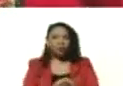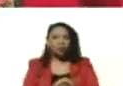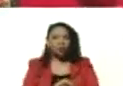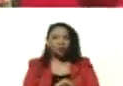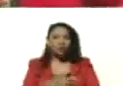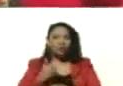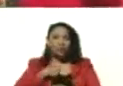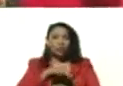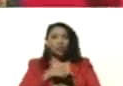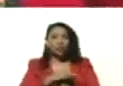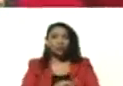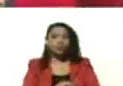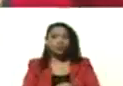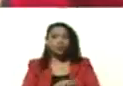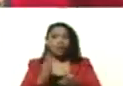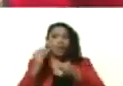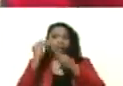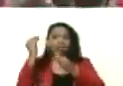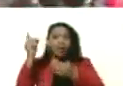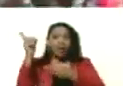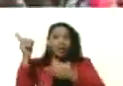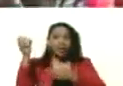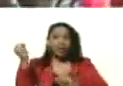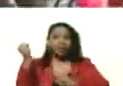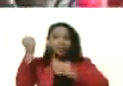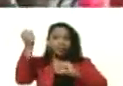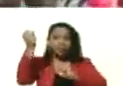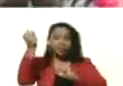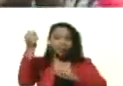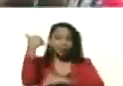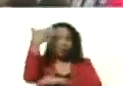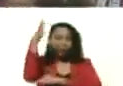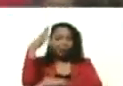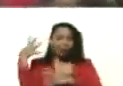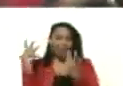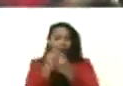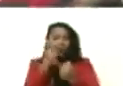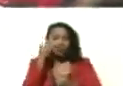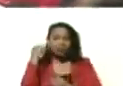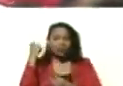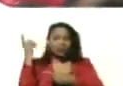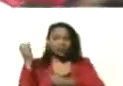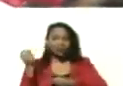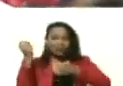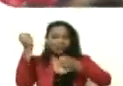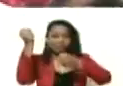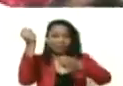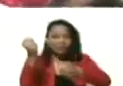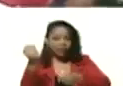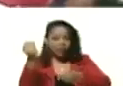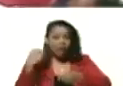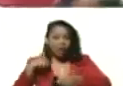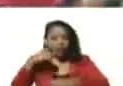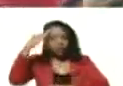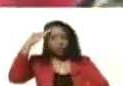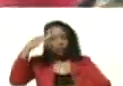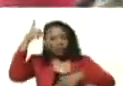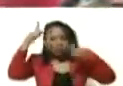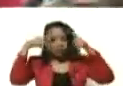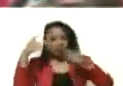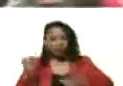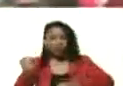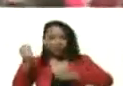Y nosotros, entregarle este estandarte a ustedes, compañeros, compañeras, es entregarle este estandarte a nuestro comandante Chávez.